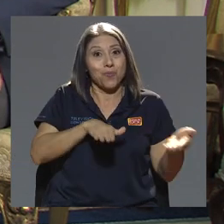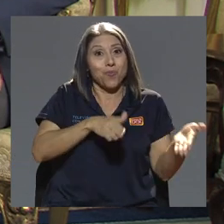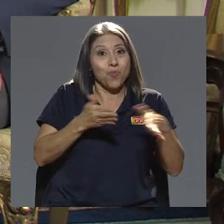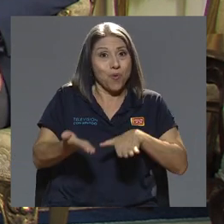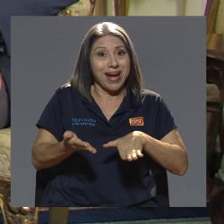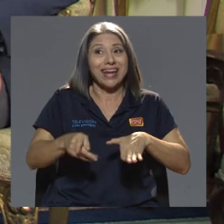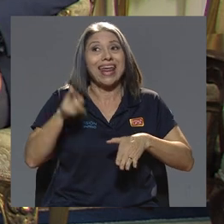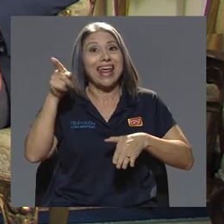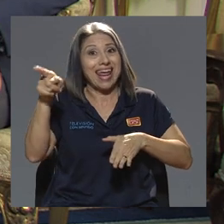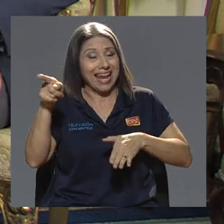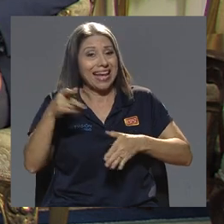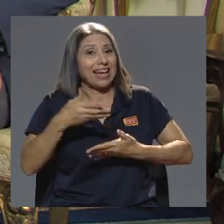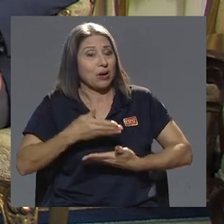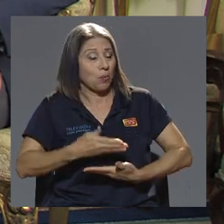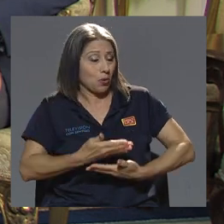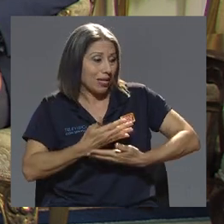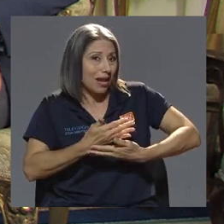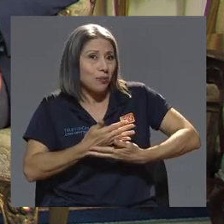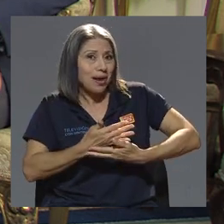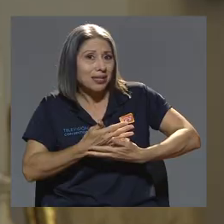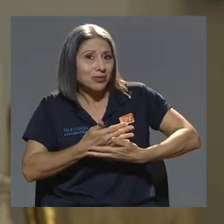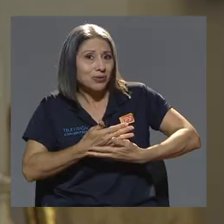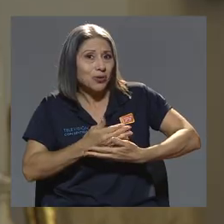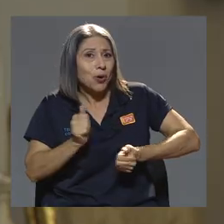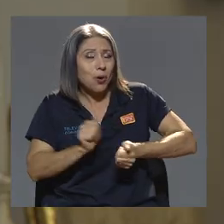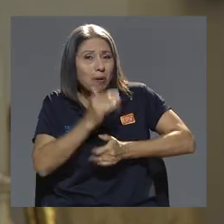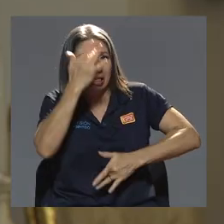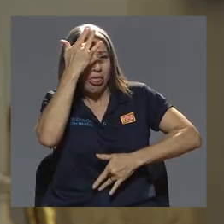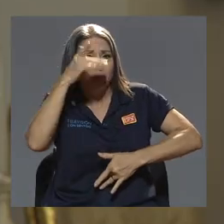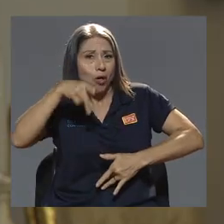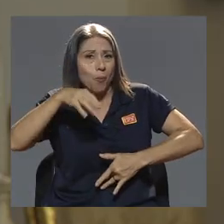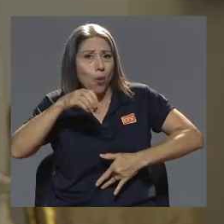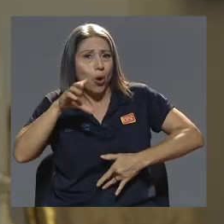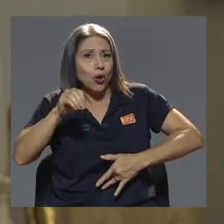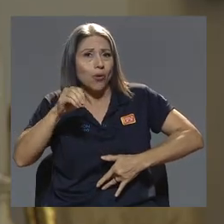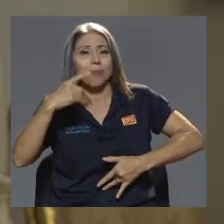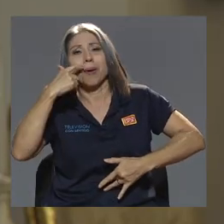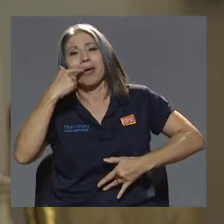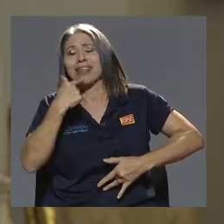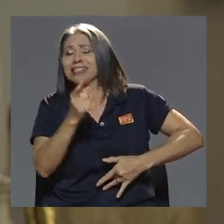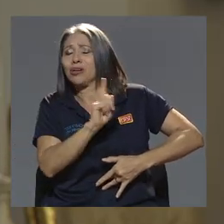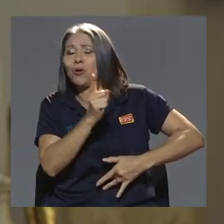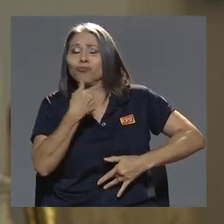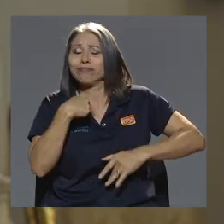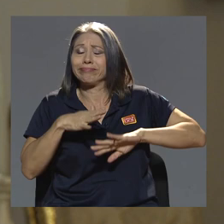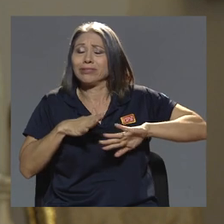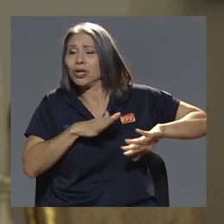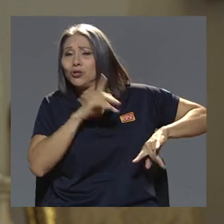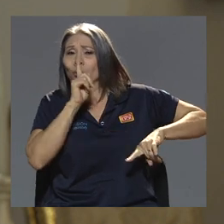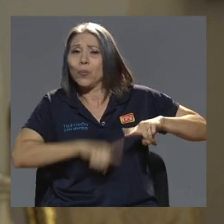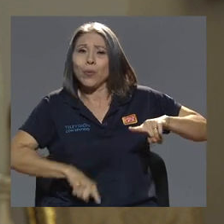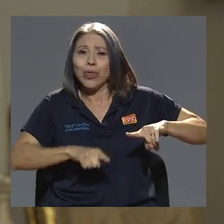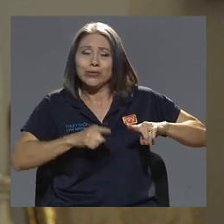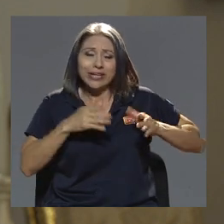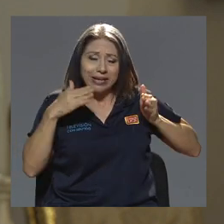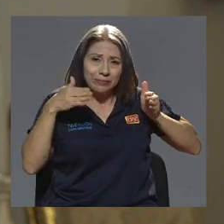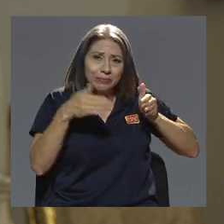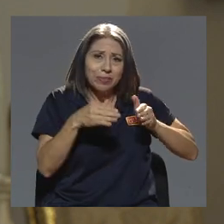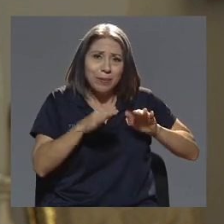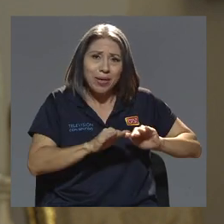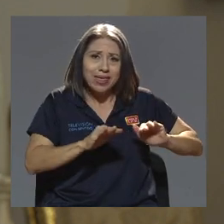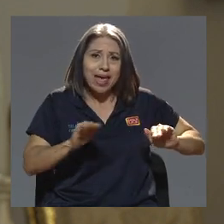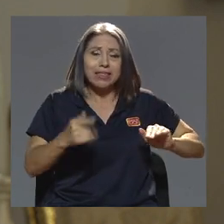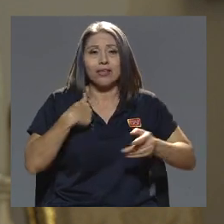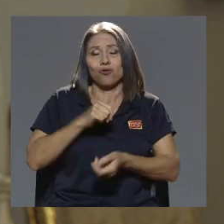polio vulvar que lo asfixia, mi papá dijo, no, yo no puedo ser pediatra, me cambio a la ortopedia. Y se desarrolló